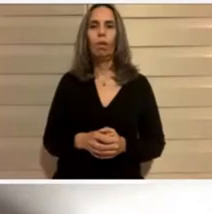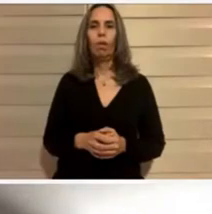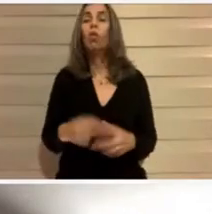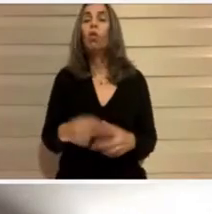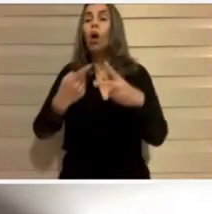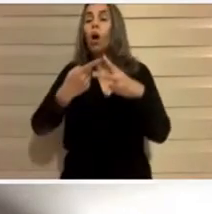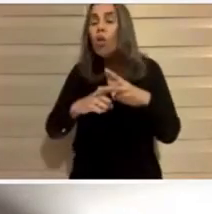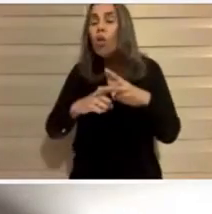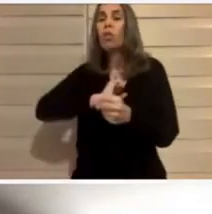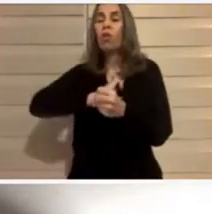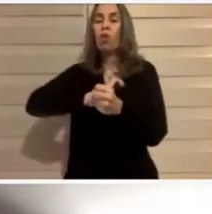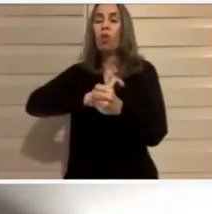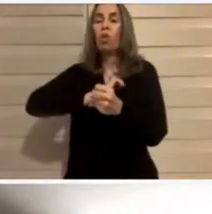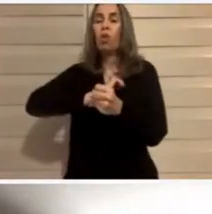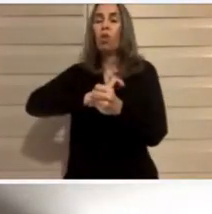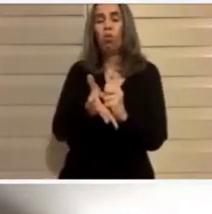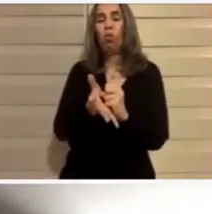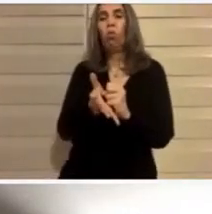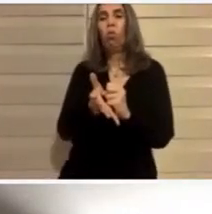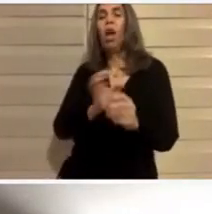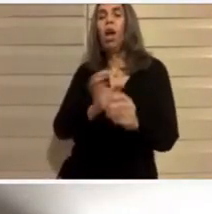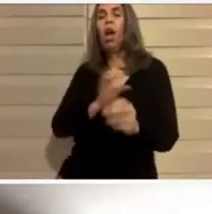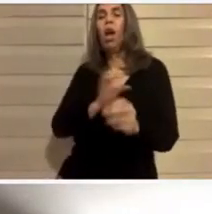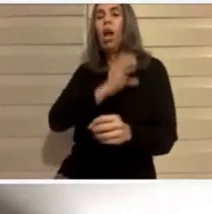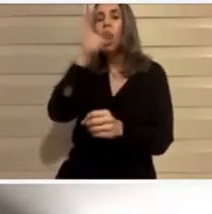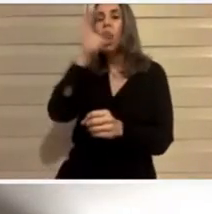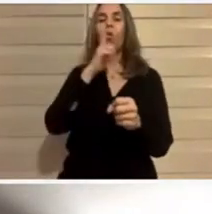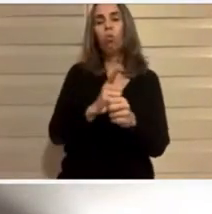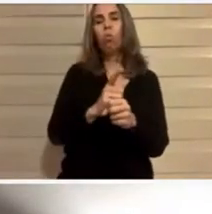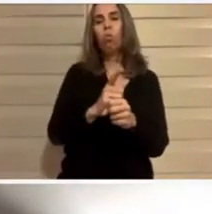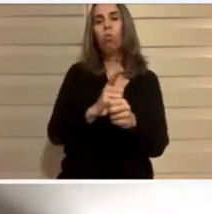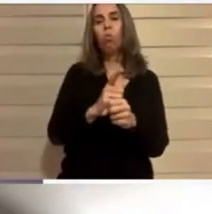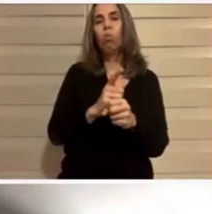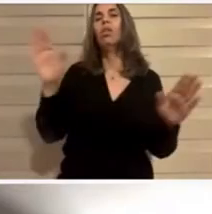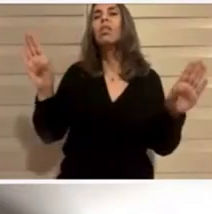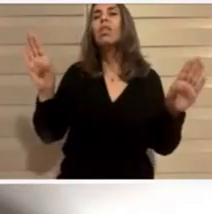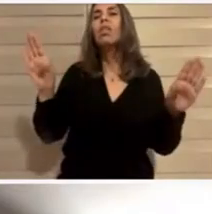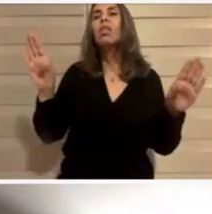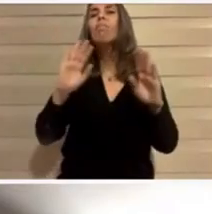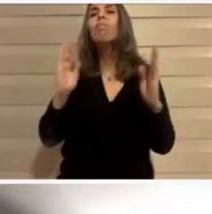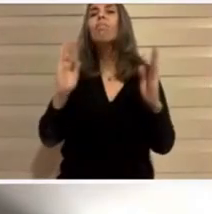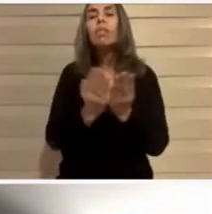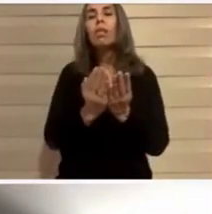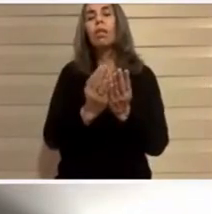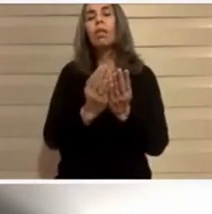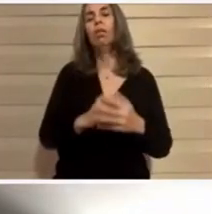espacios. ¿Cómo podemos impulsarlas desde el hogar?